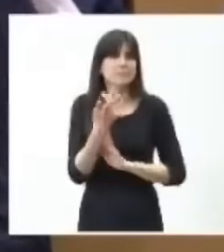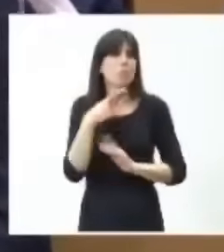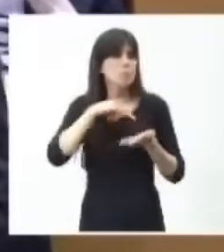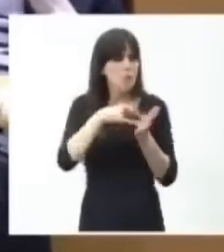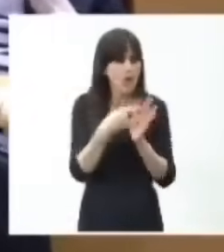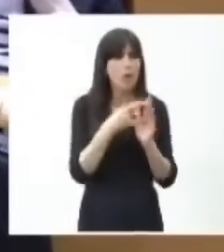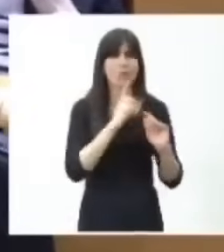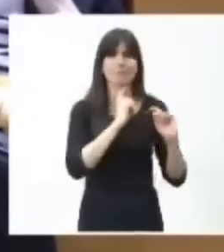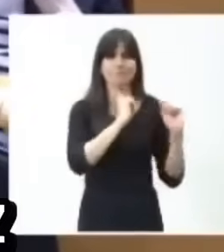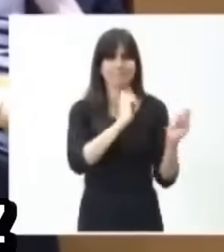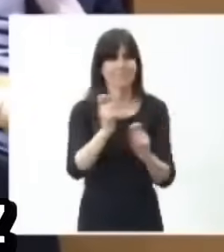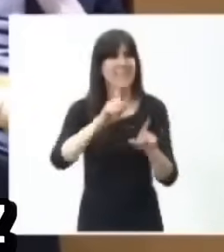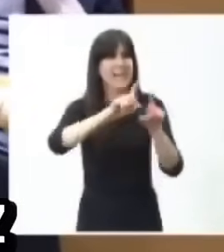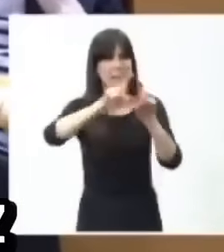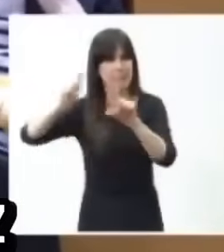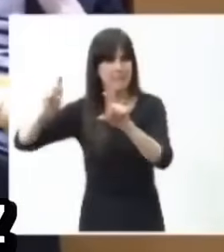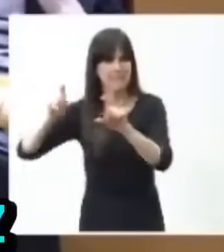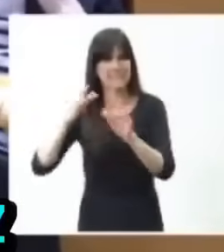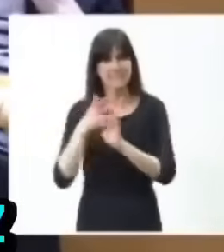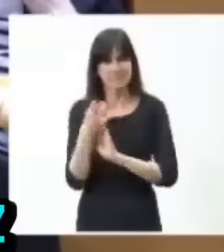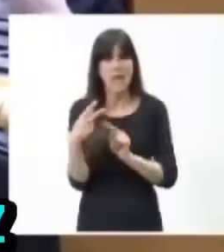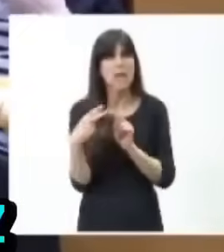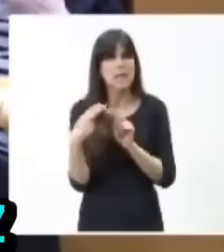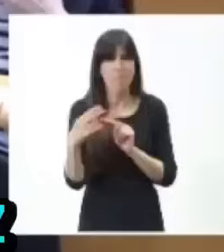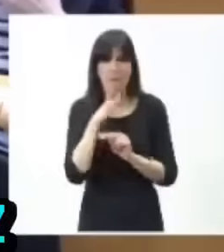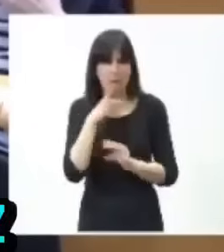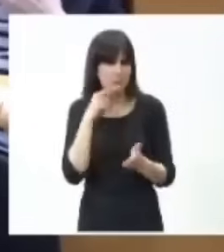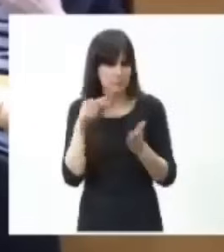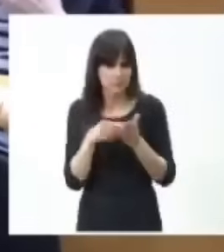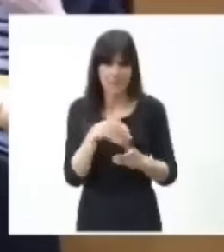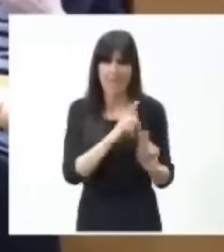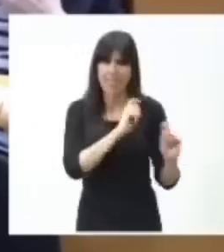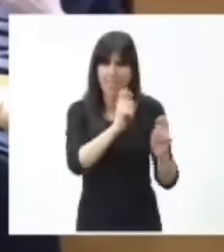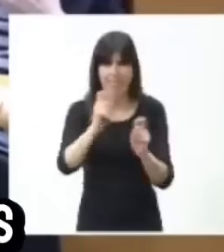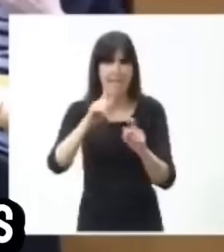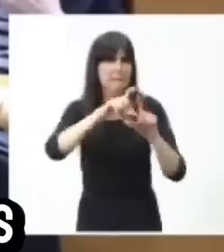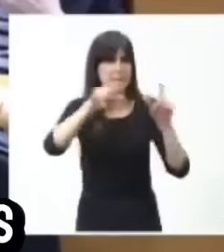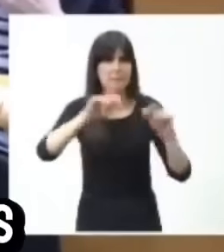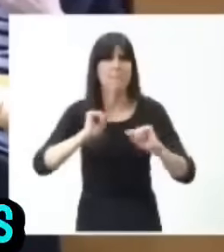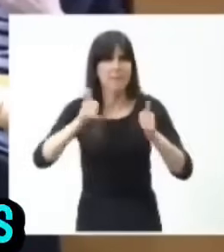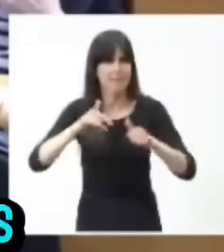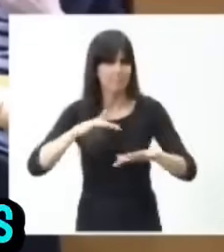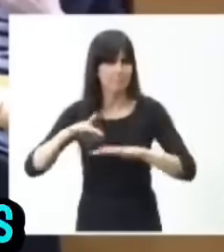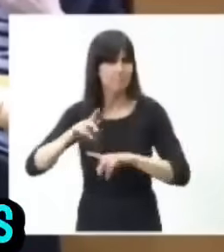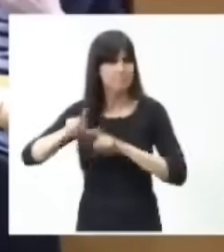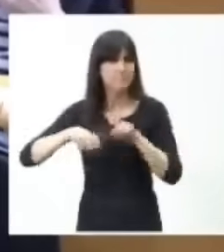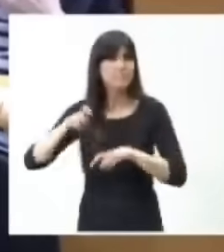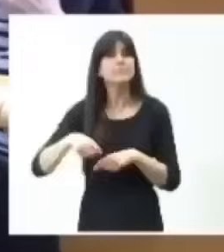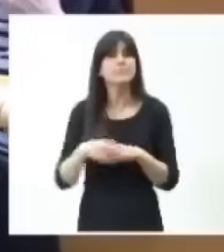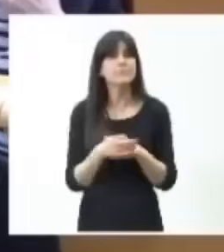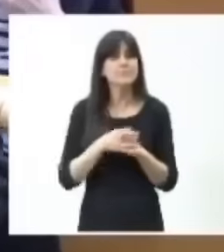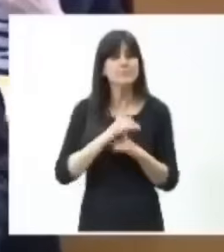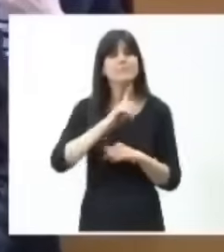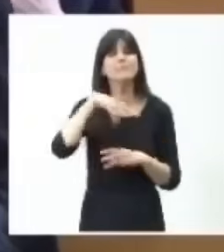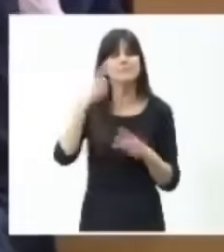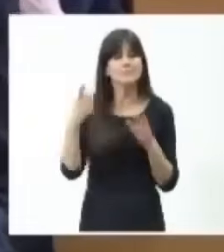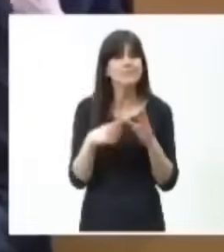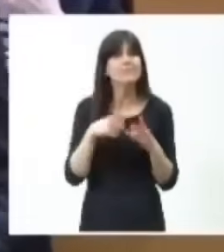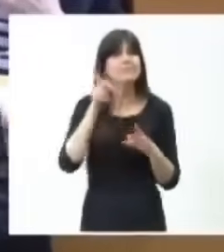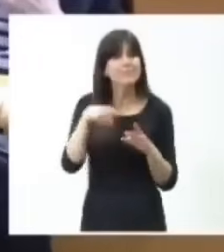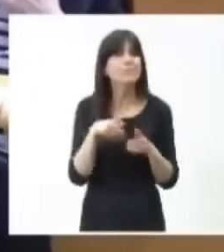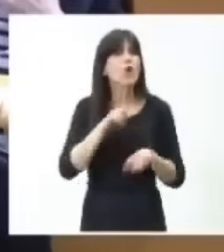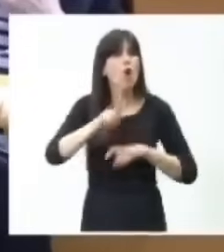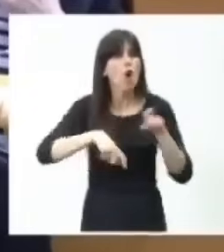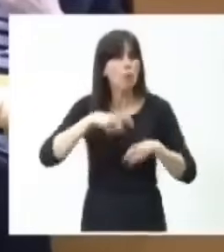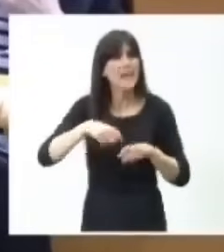de los proyectos de ese tramo con absoluta inmediatez. Lo siguiente, proseguimos con la ejecución de las obras